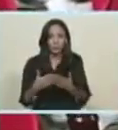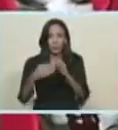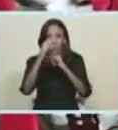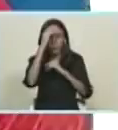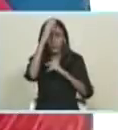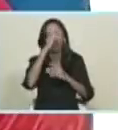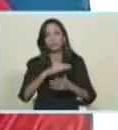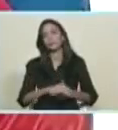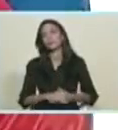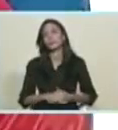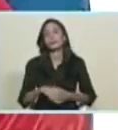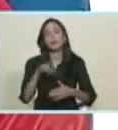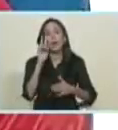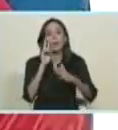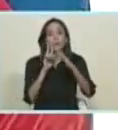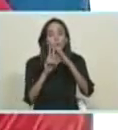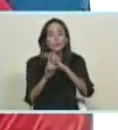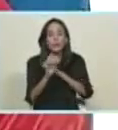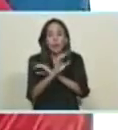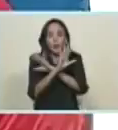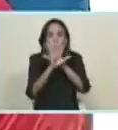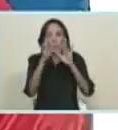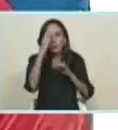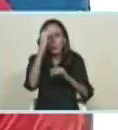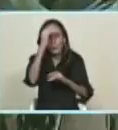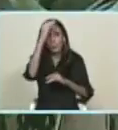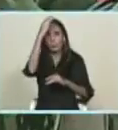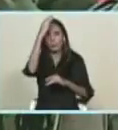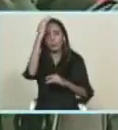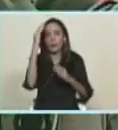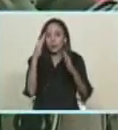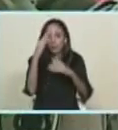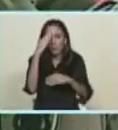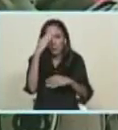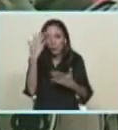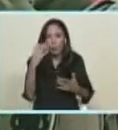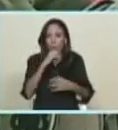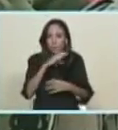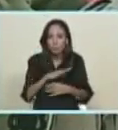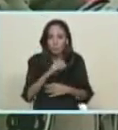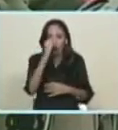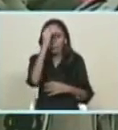Tenemos una visión clara de la historia. La conocemos bien.